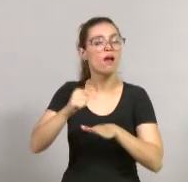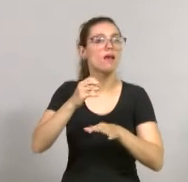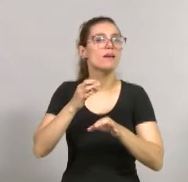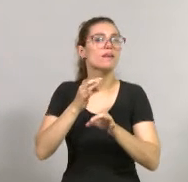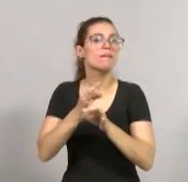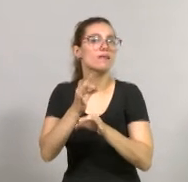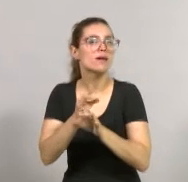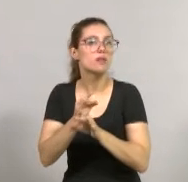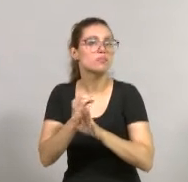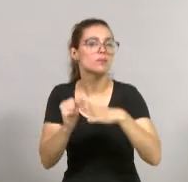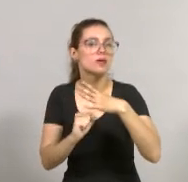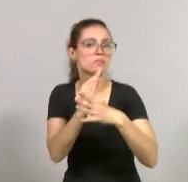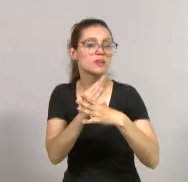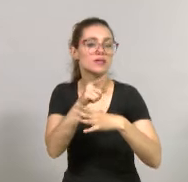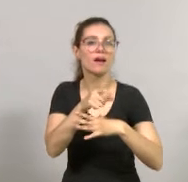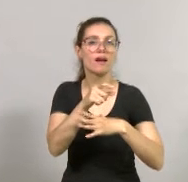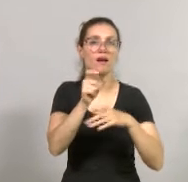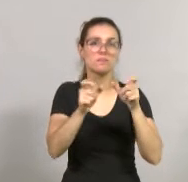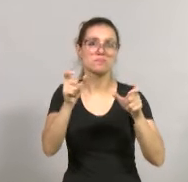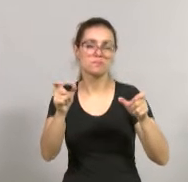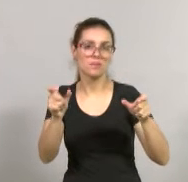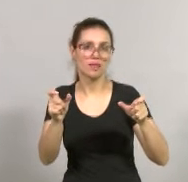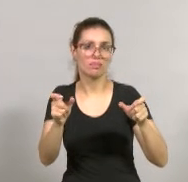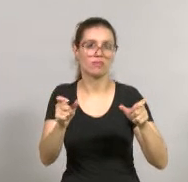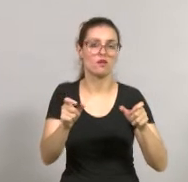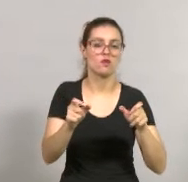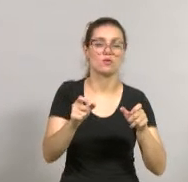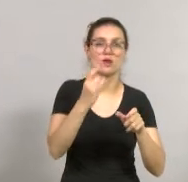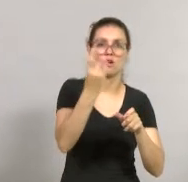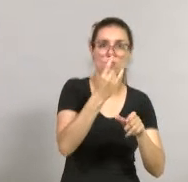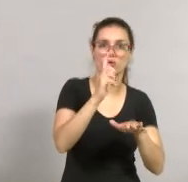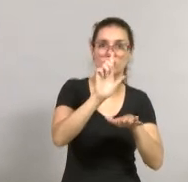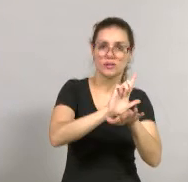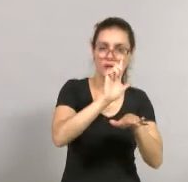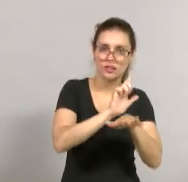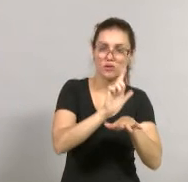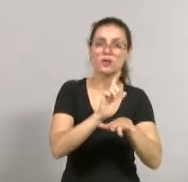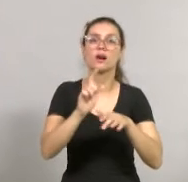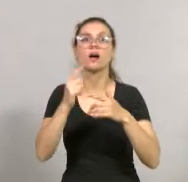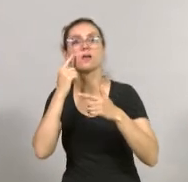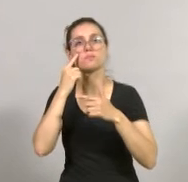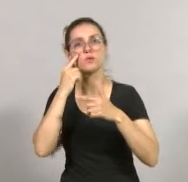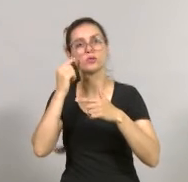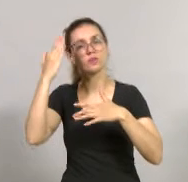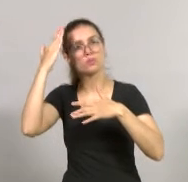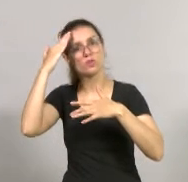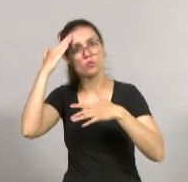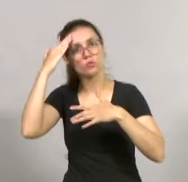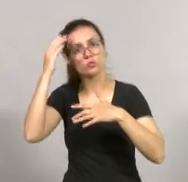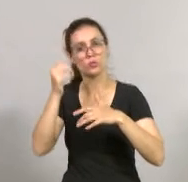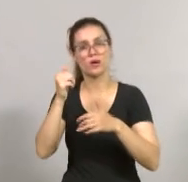capacitación con gente de la Universidad Nacional Litoral y del municipio de Cultura también de Santa